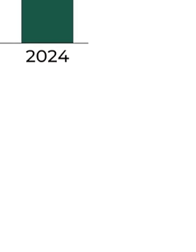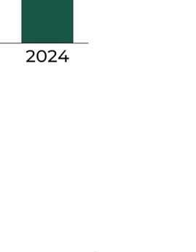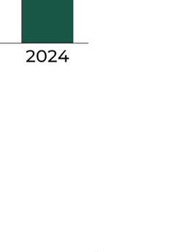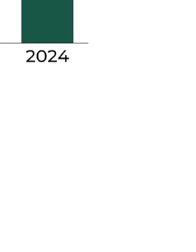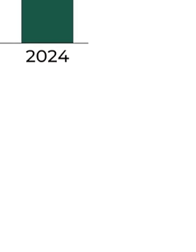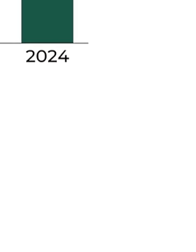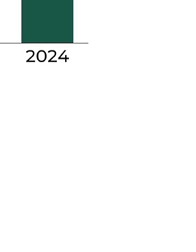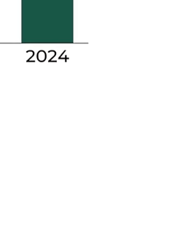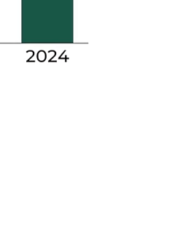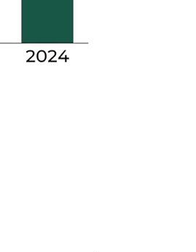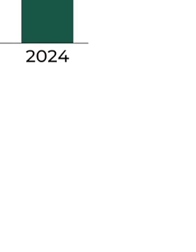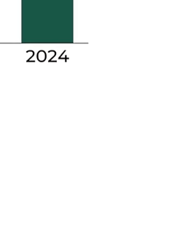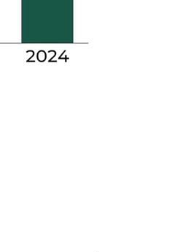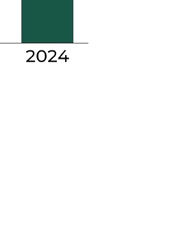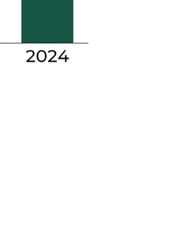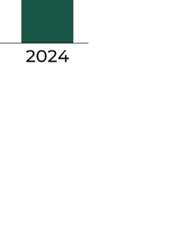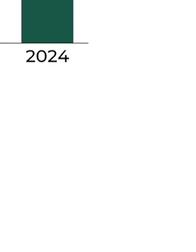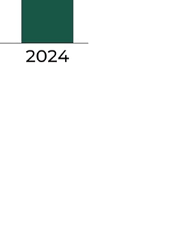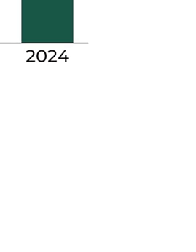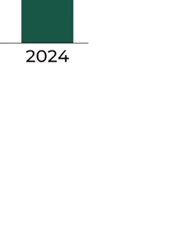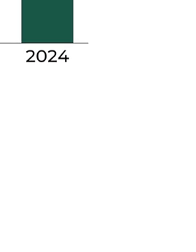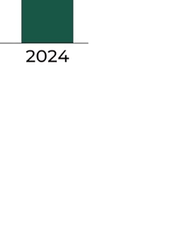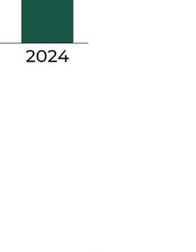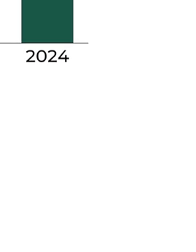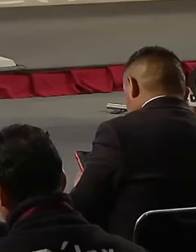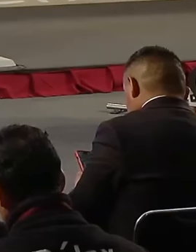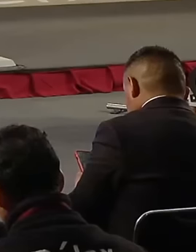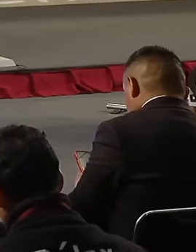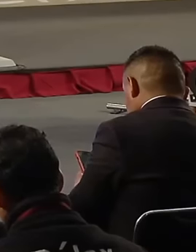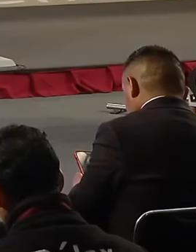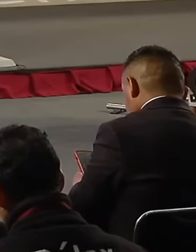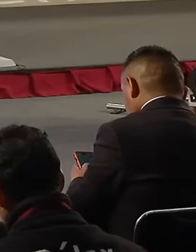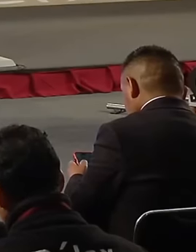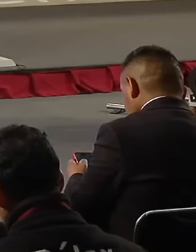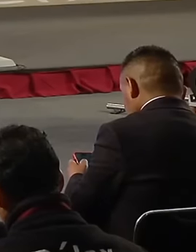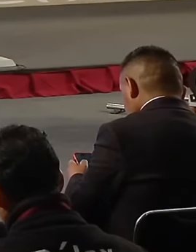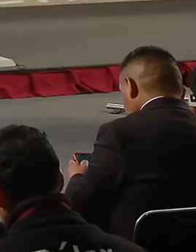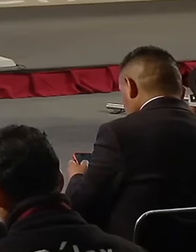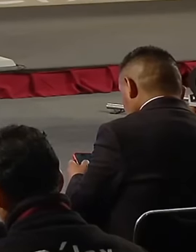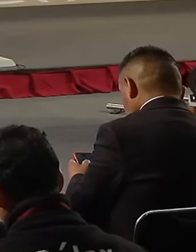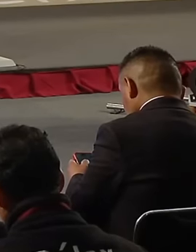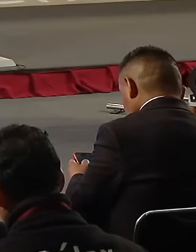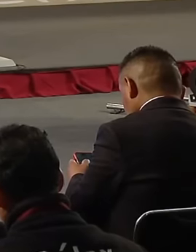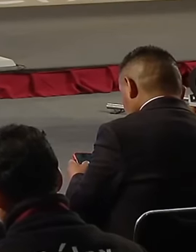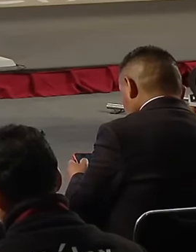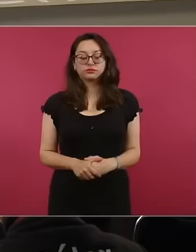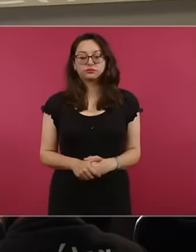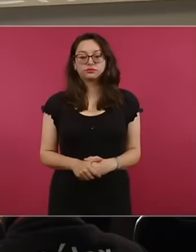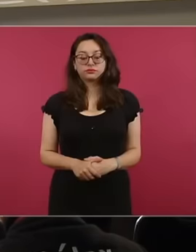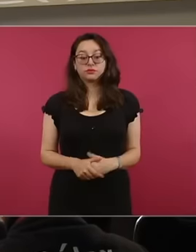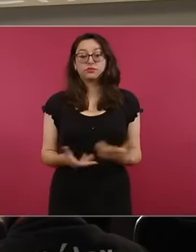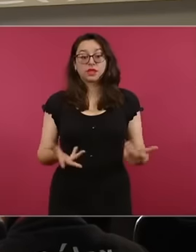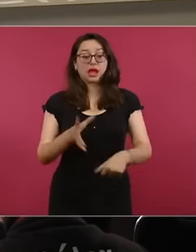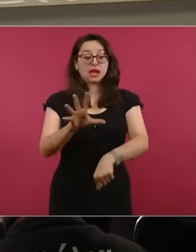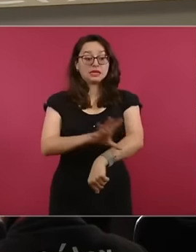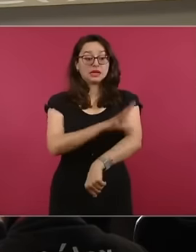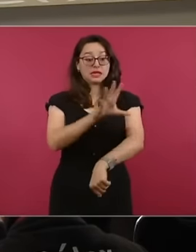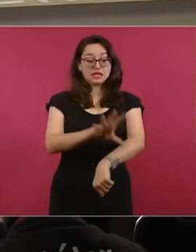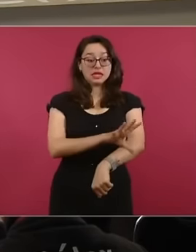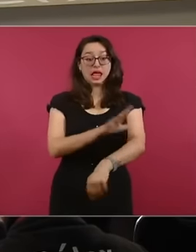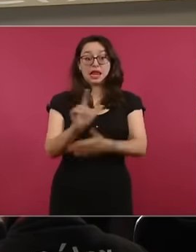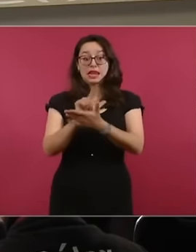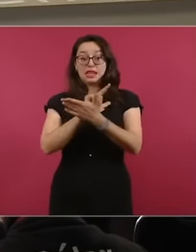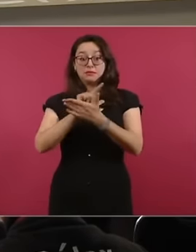la transición energética va a llevar de 30 a 40